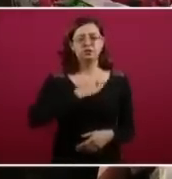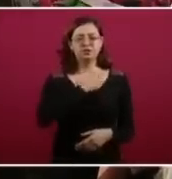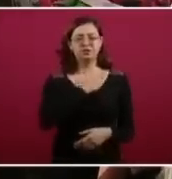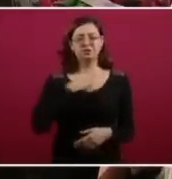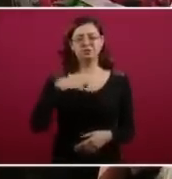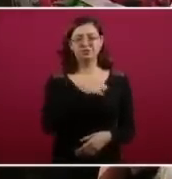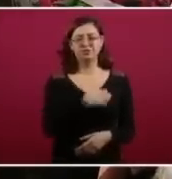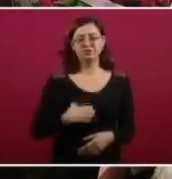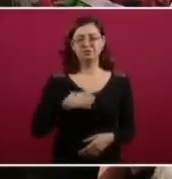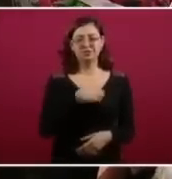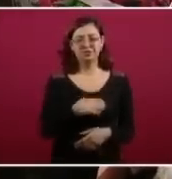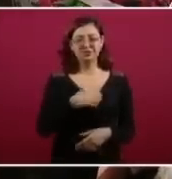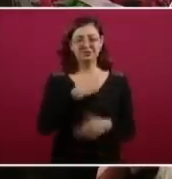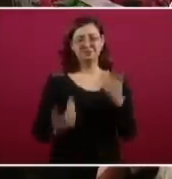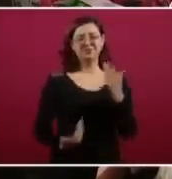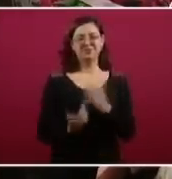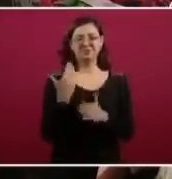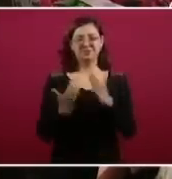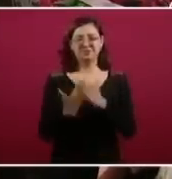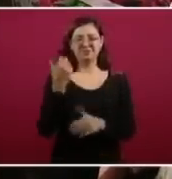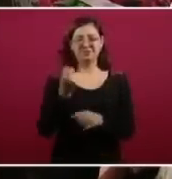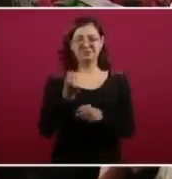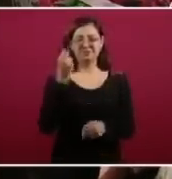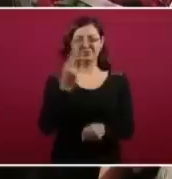que temprano